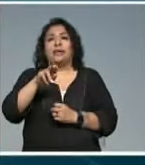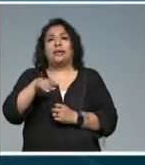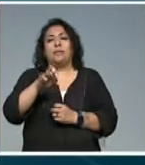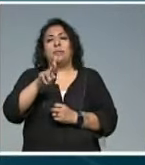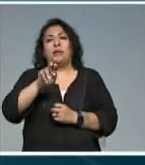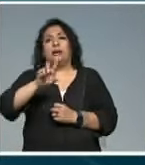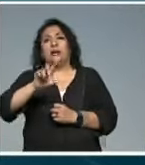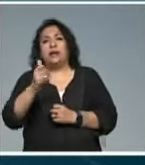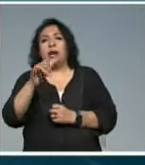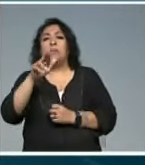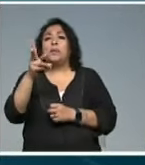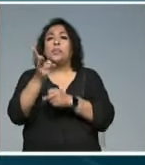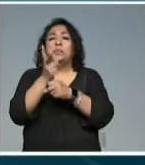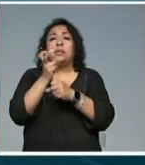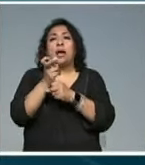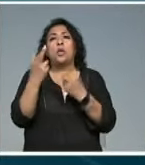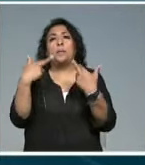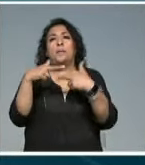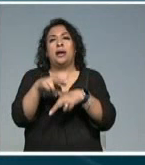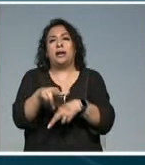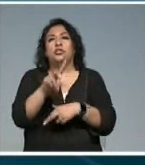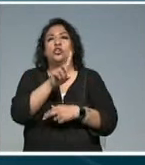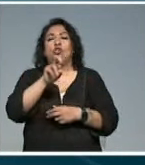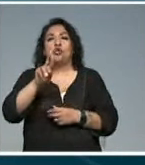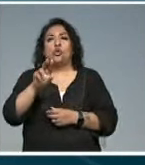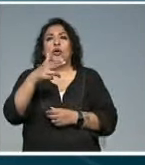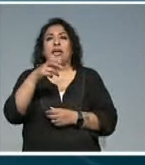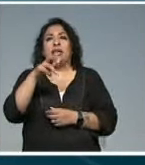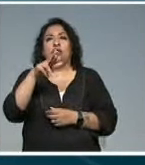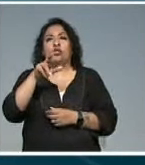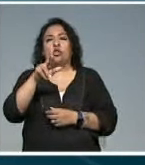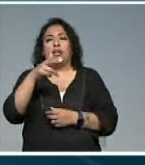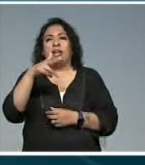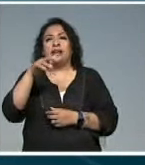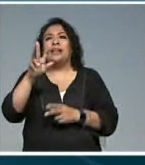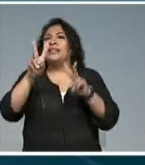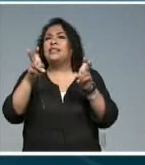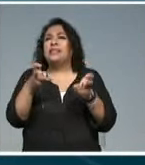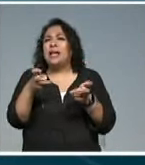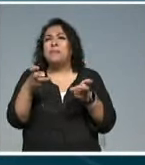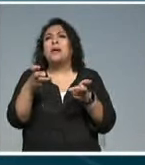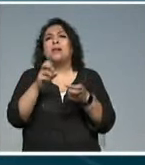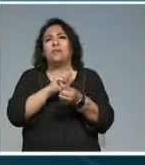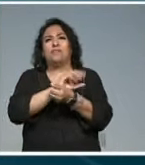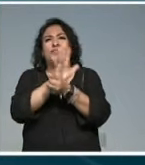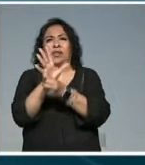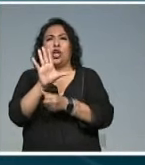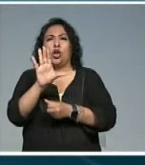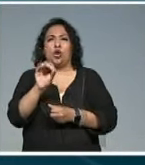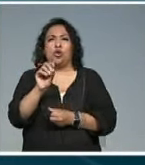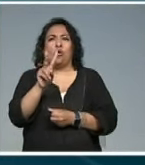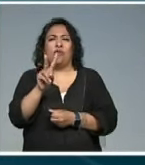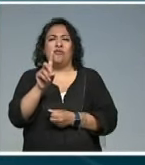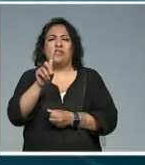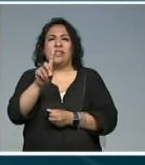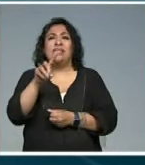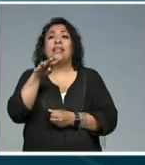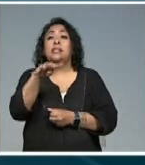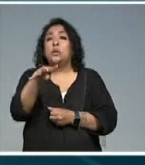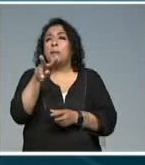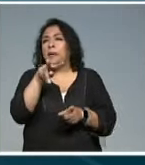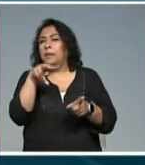Armengol recibirá al académico de la UNAM, el doctor Héctor Hernández Bringas, para hablar sobre la COVID-19, pero